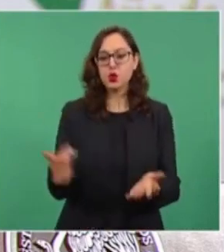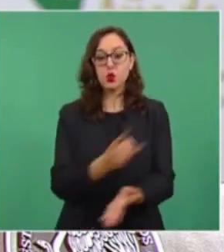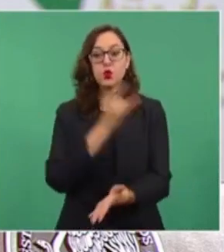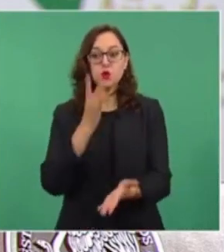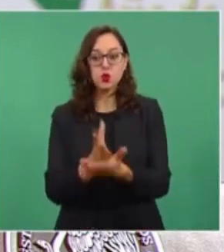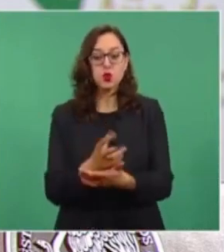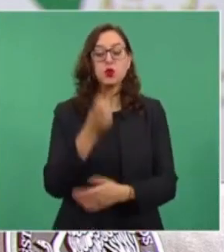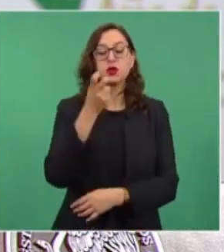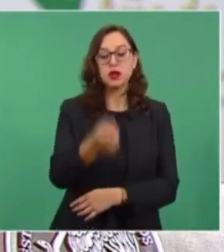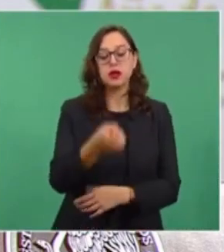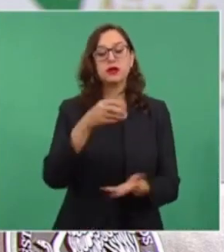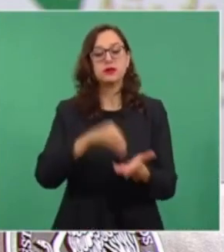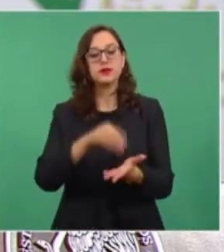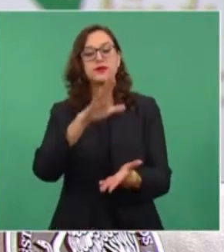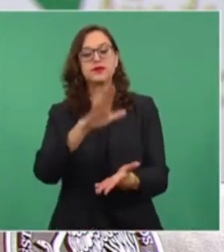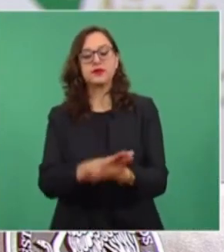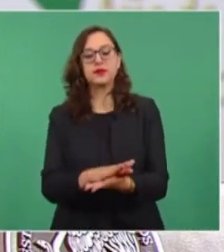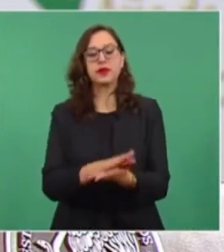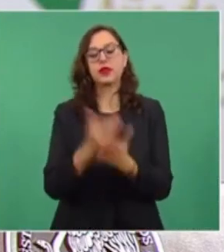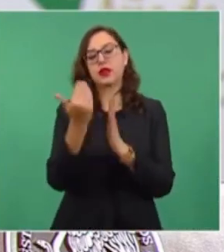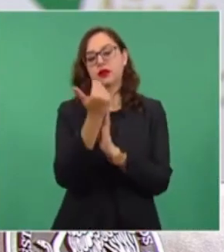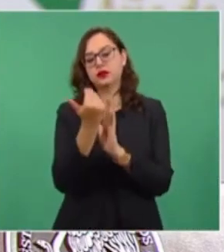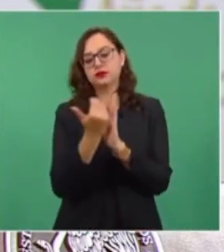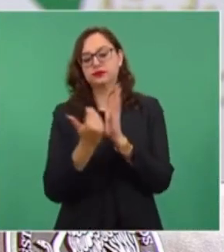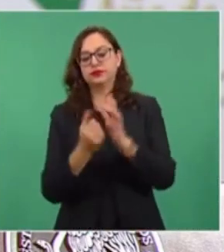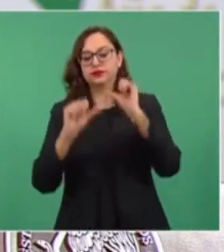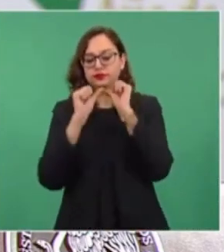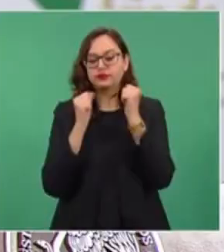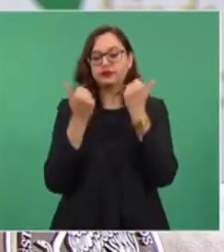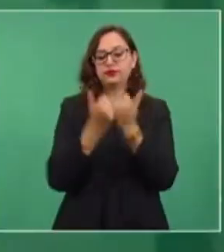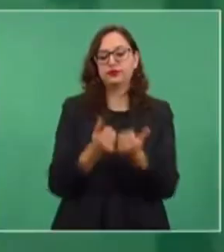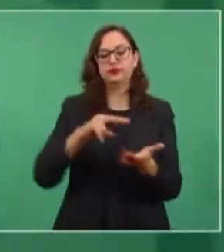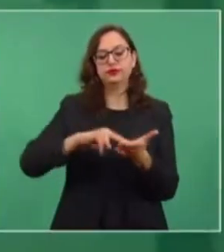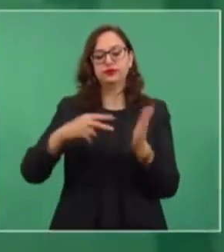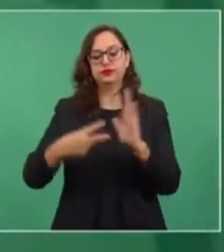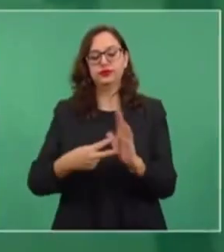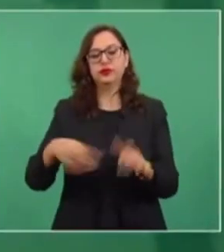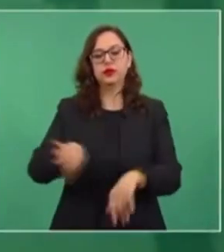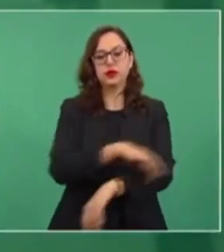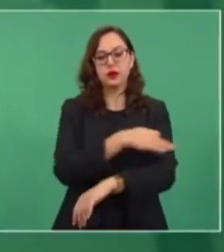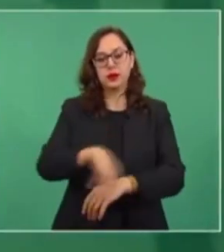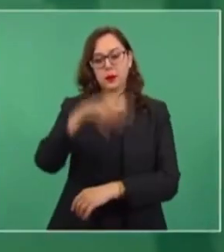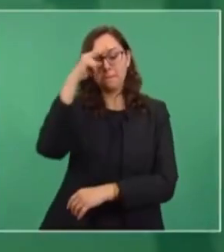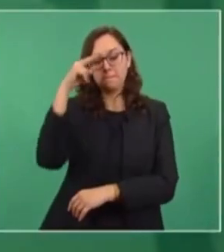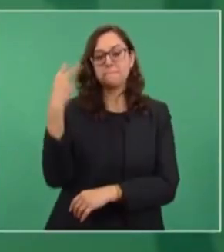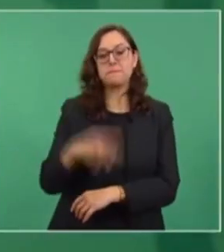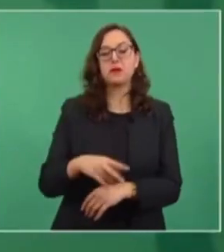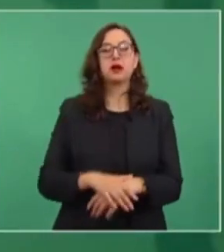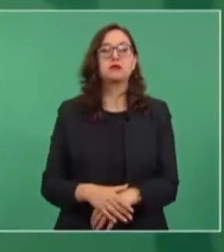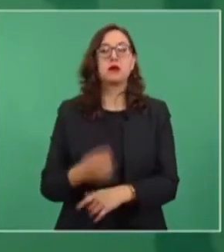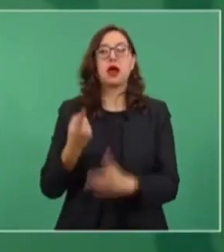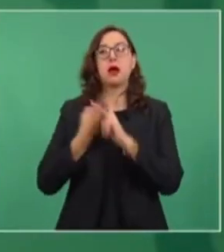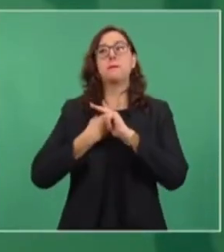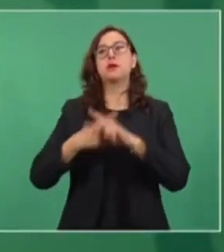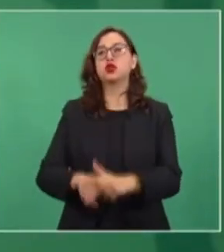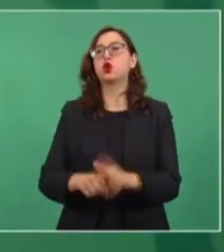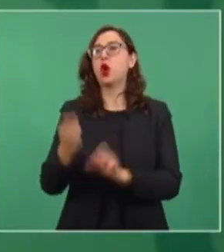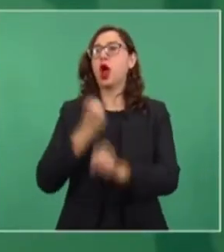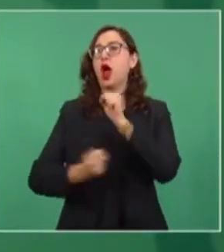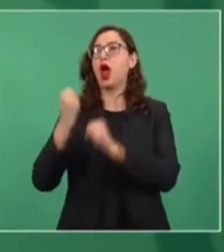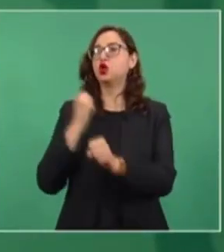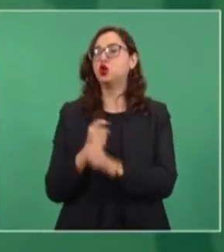Estatuto de la Asociación de Ingenieros y Arquitectos de México, la organización gremial cuya historia se remonta a